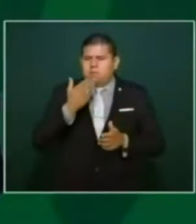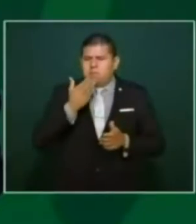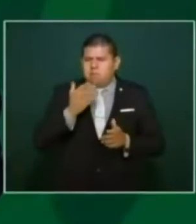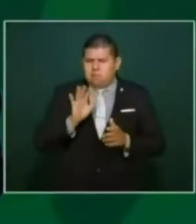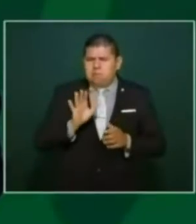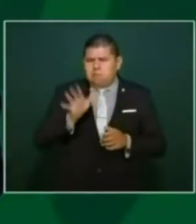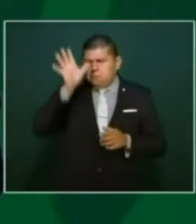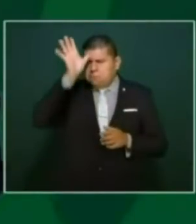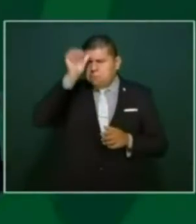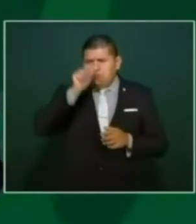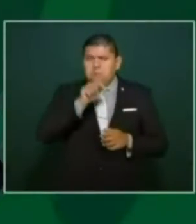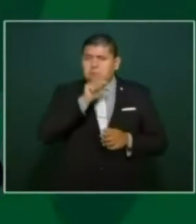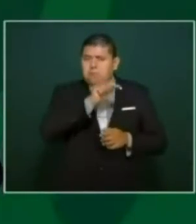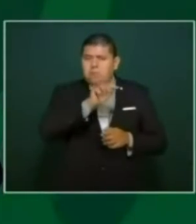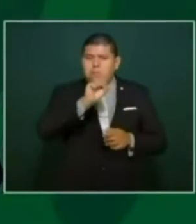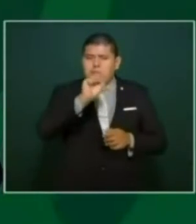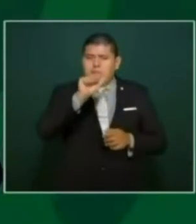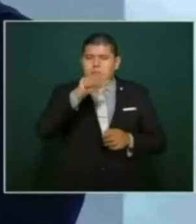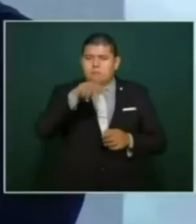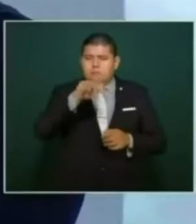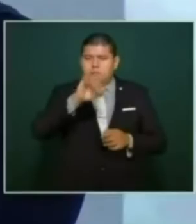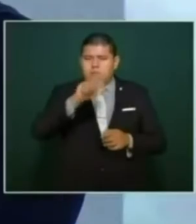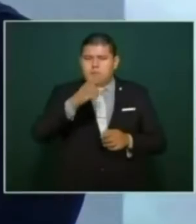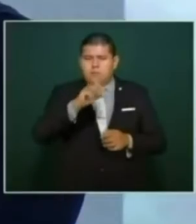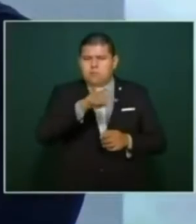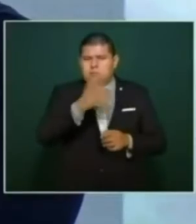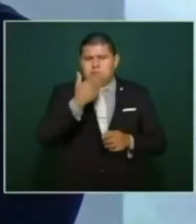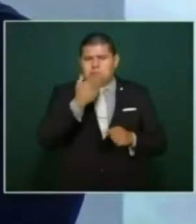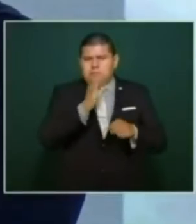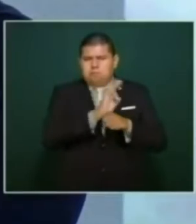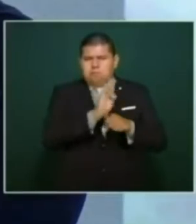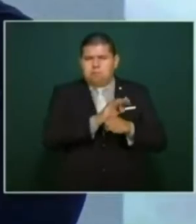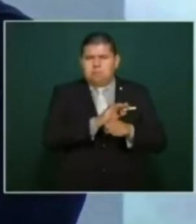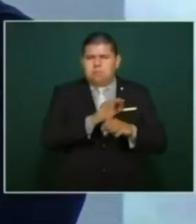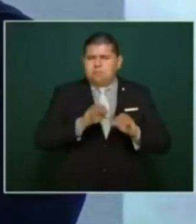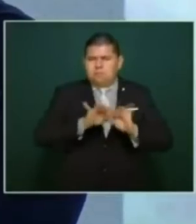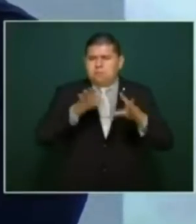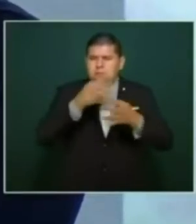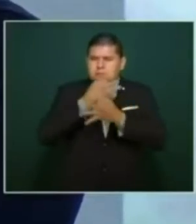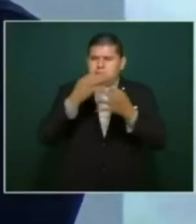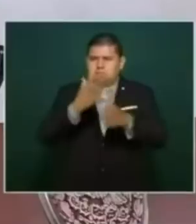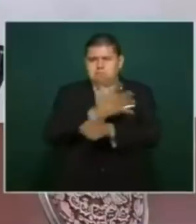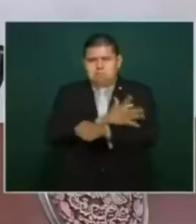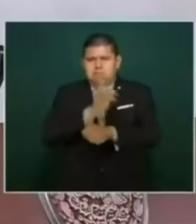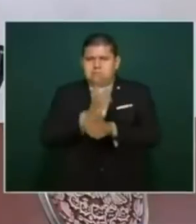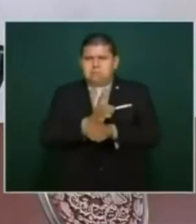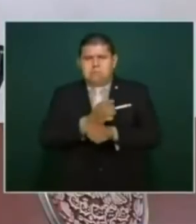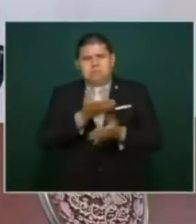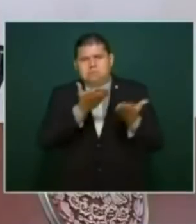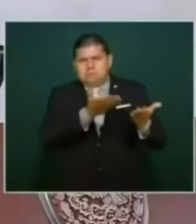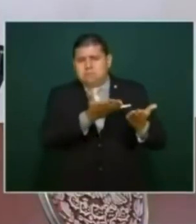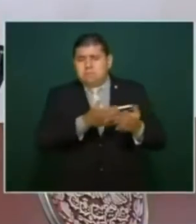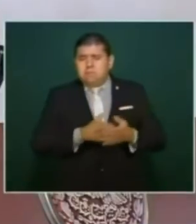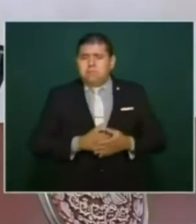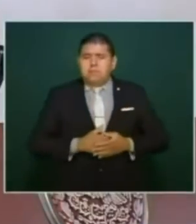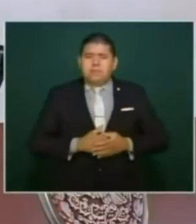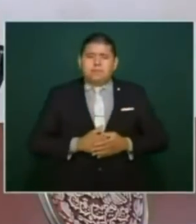mucha sospecha este tipo de publicaciones de los medios de comunicación, a los que él califica